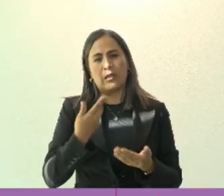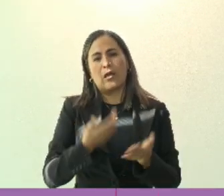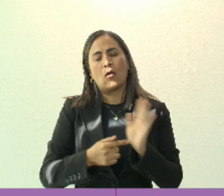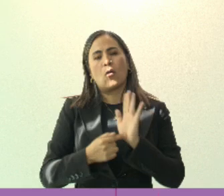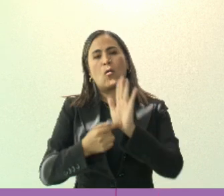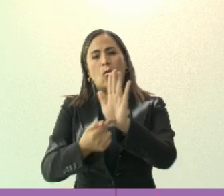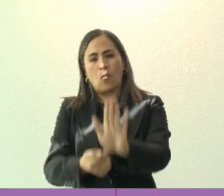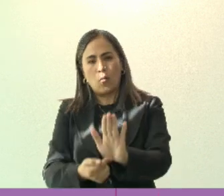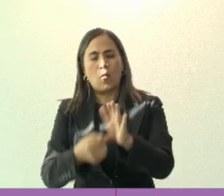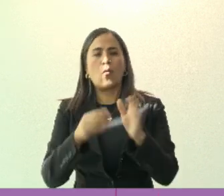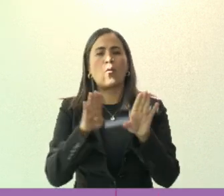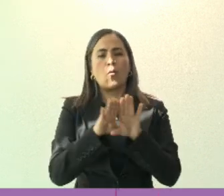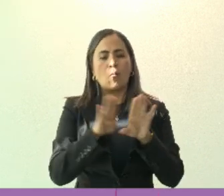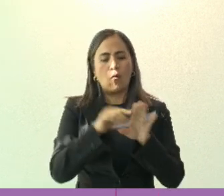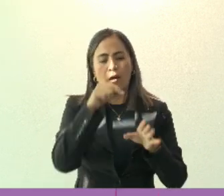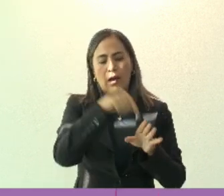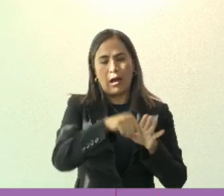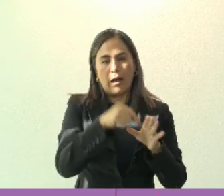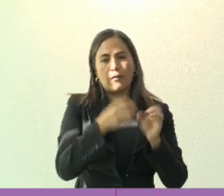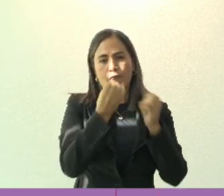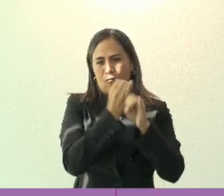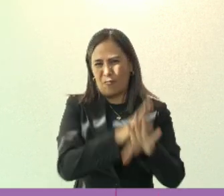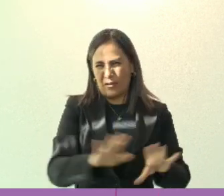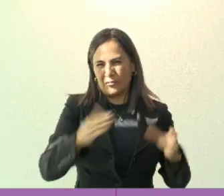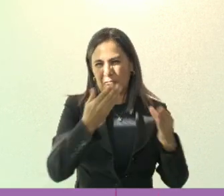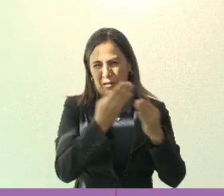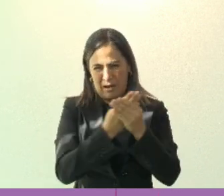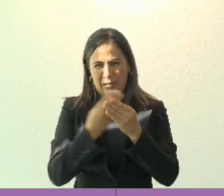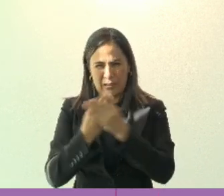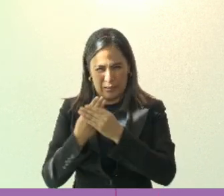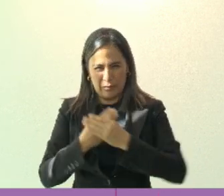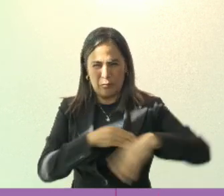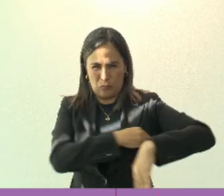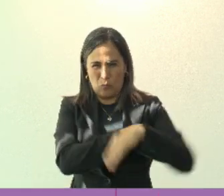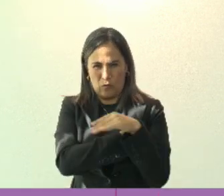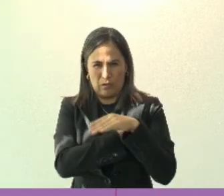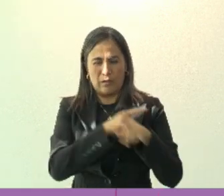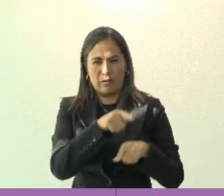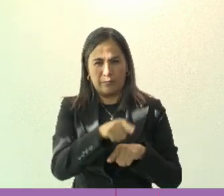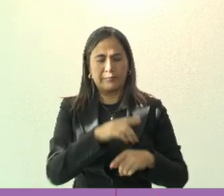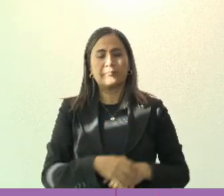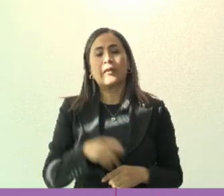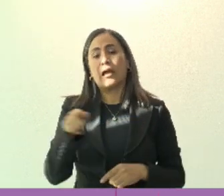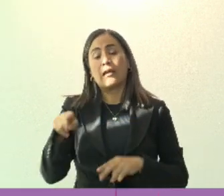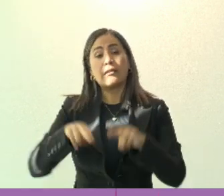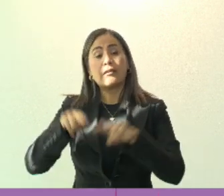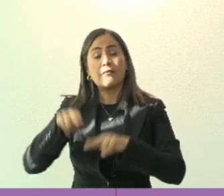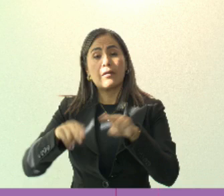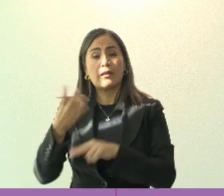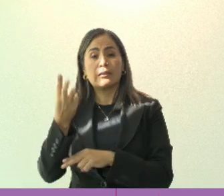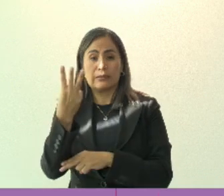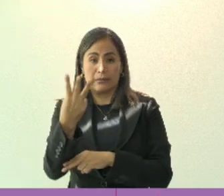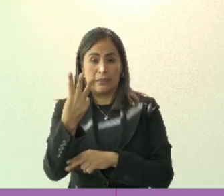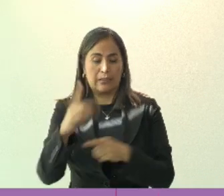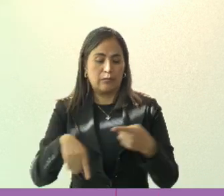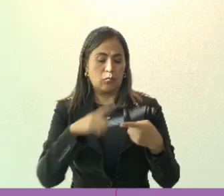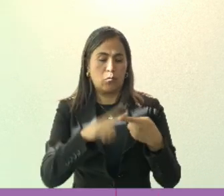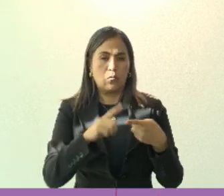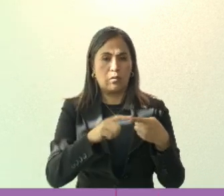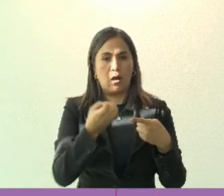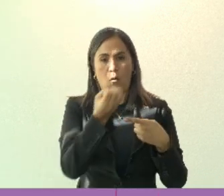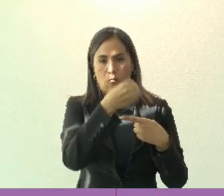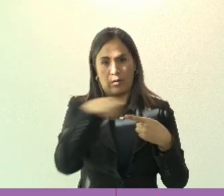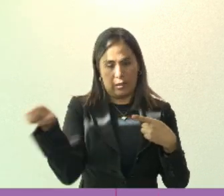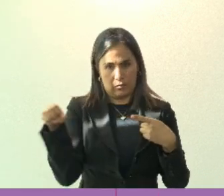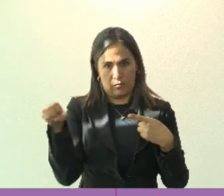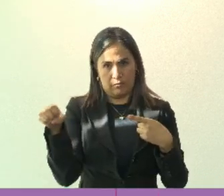todo en el tema de los archivos, ¿sí? Pero el Saborio marca tres niveles. Una, la obligación.